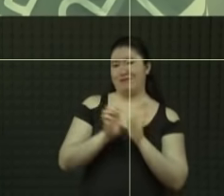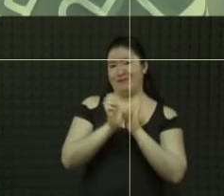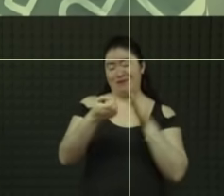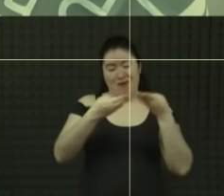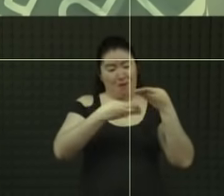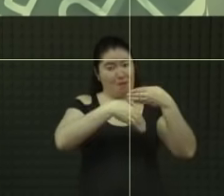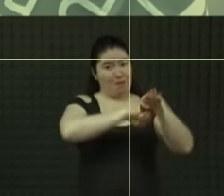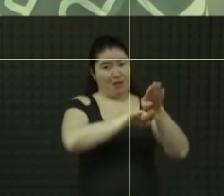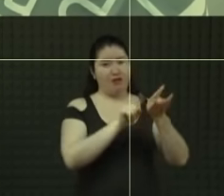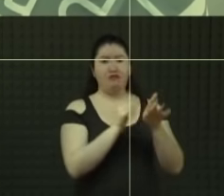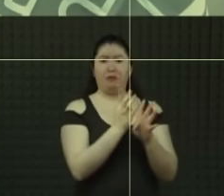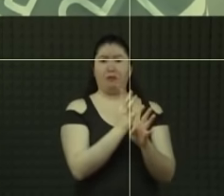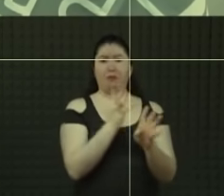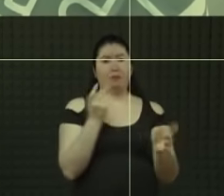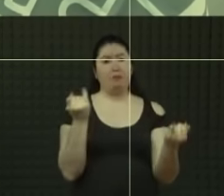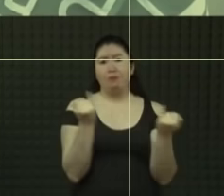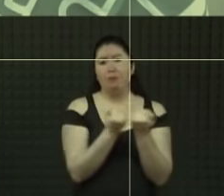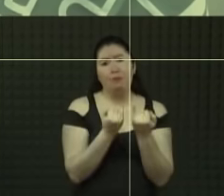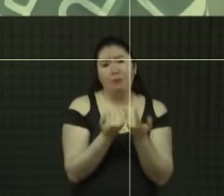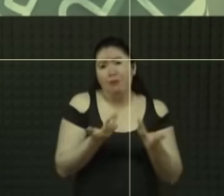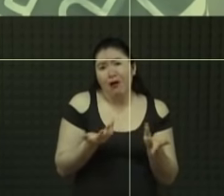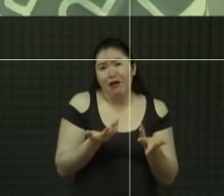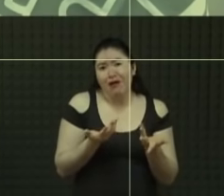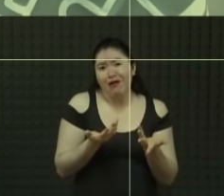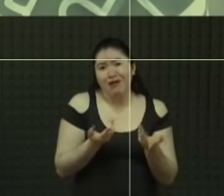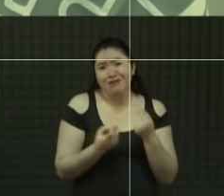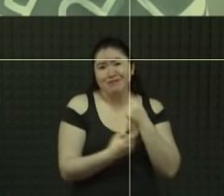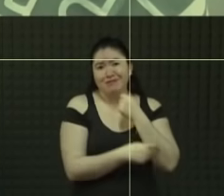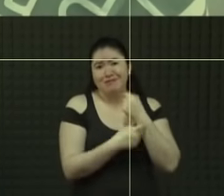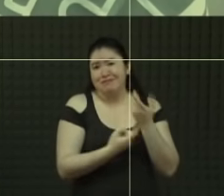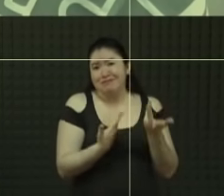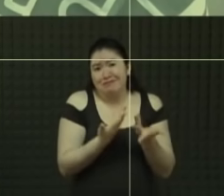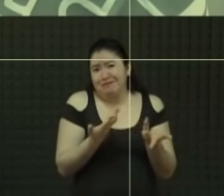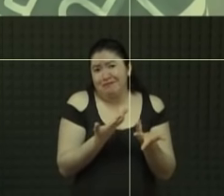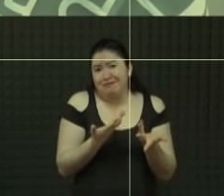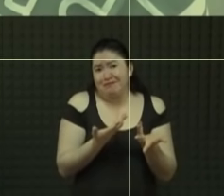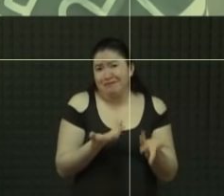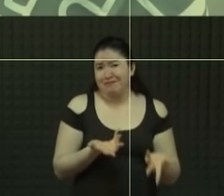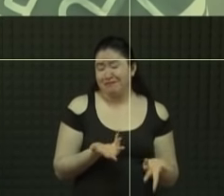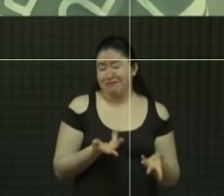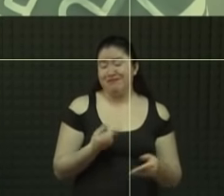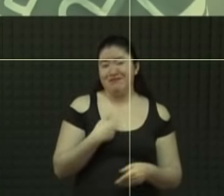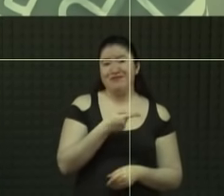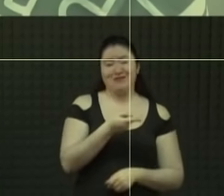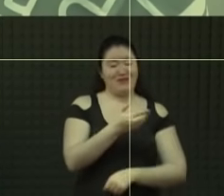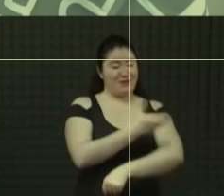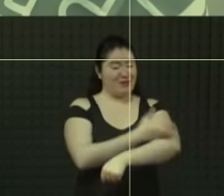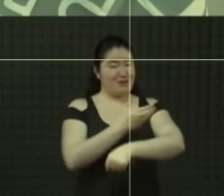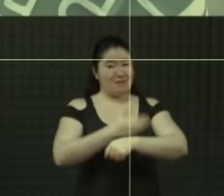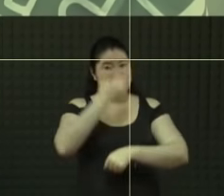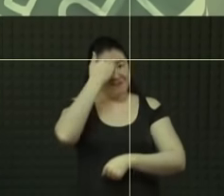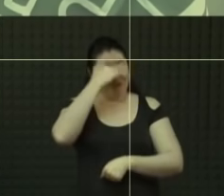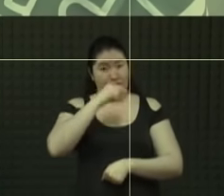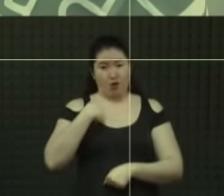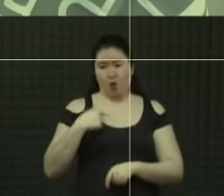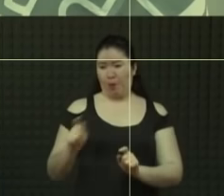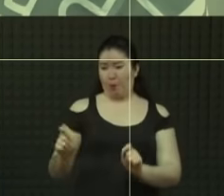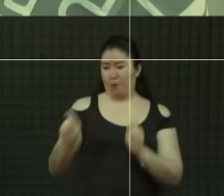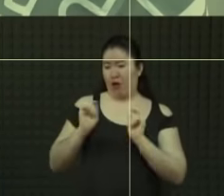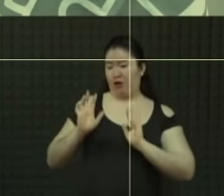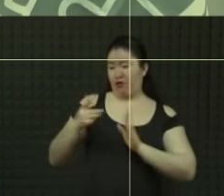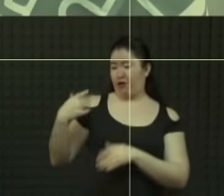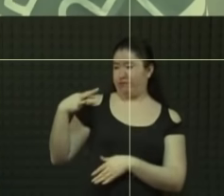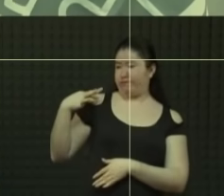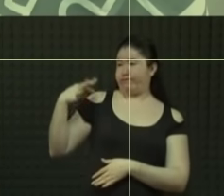formo en el cajero. Siempre lo he dicho y lo saben mis colaboradores, nosotros al estar en un encargo público, lo